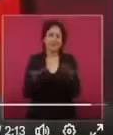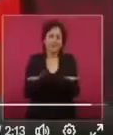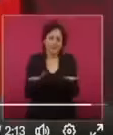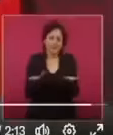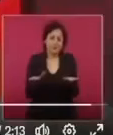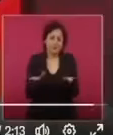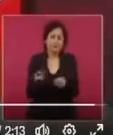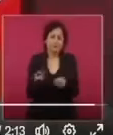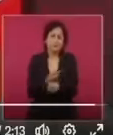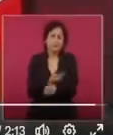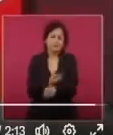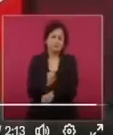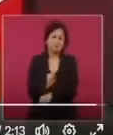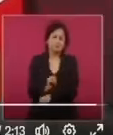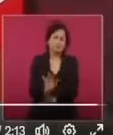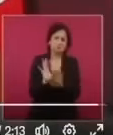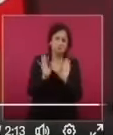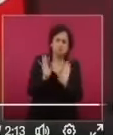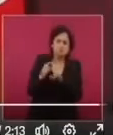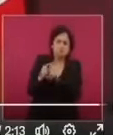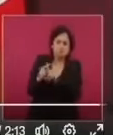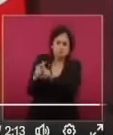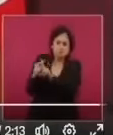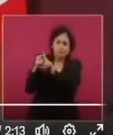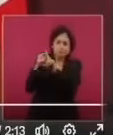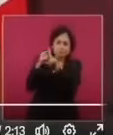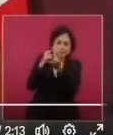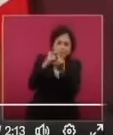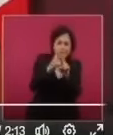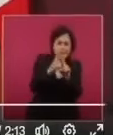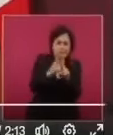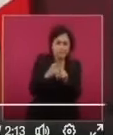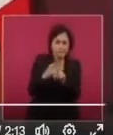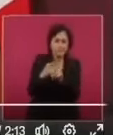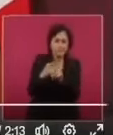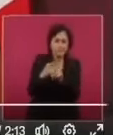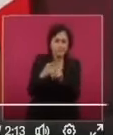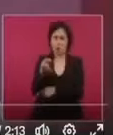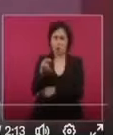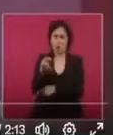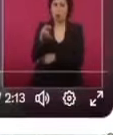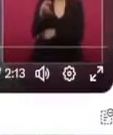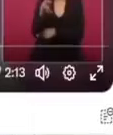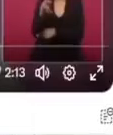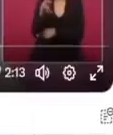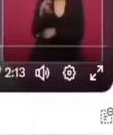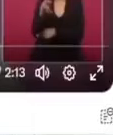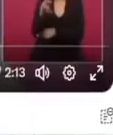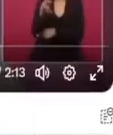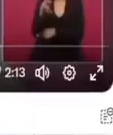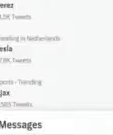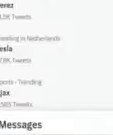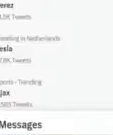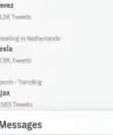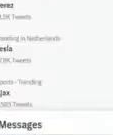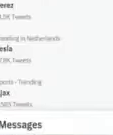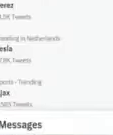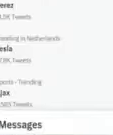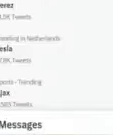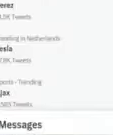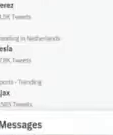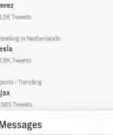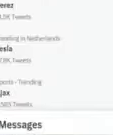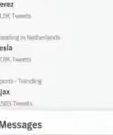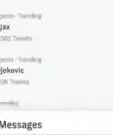detectamos nada, ni ellos nos informaron. Pues esta es la información. El gobierno de